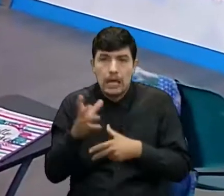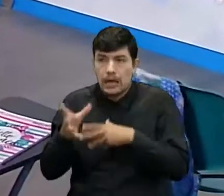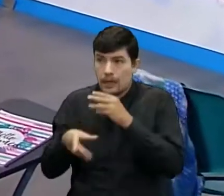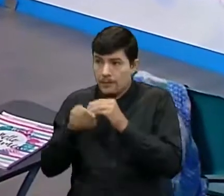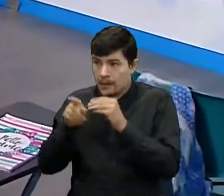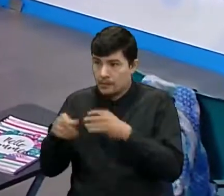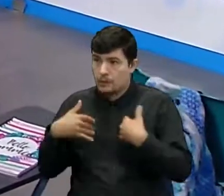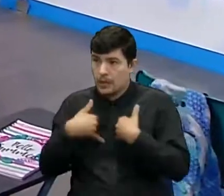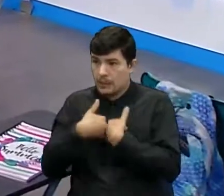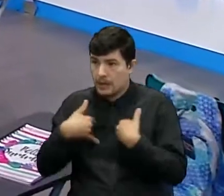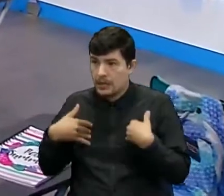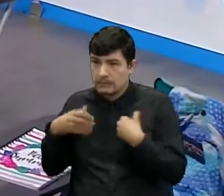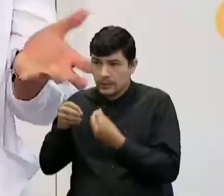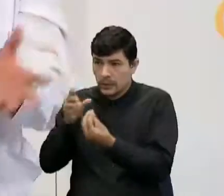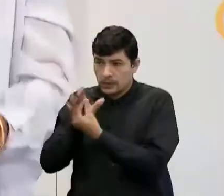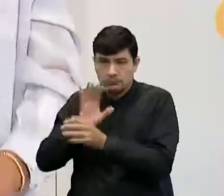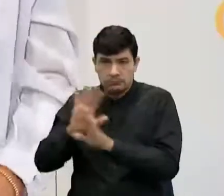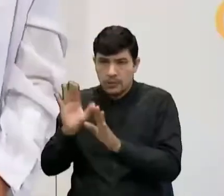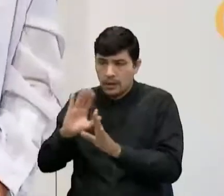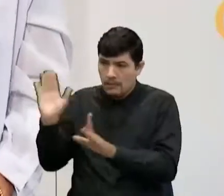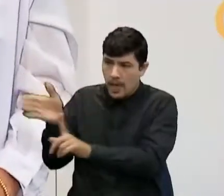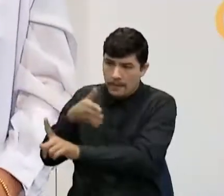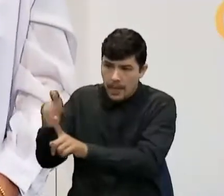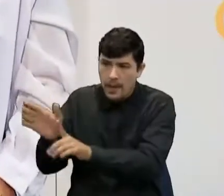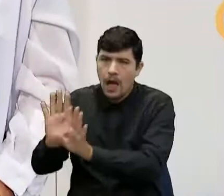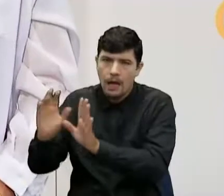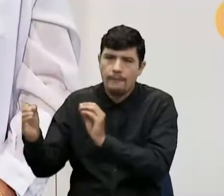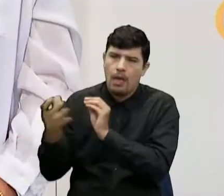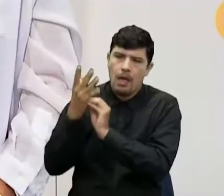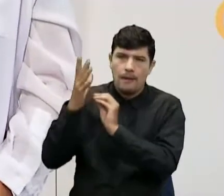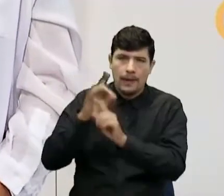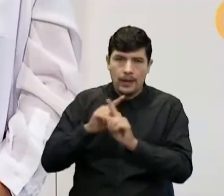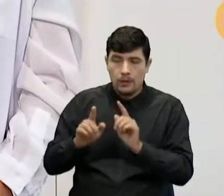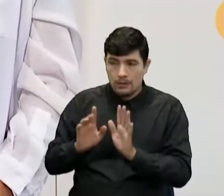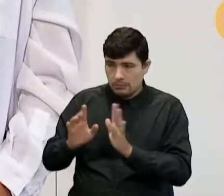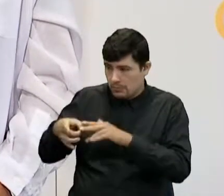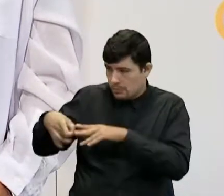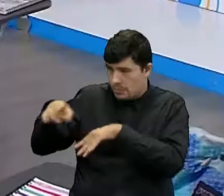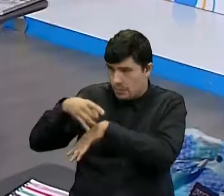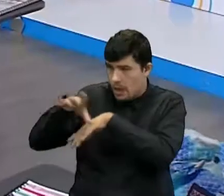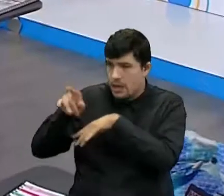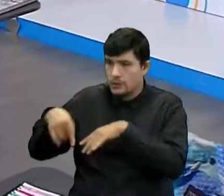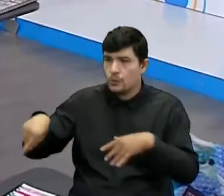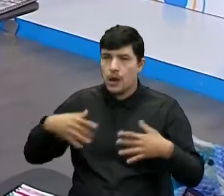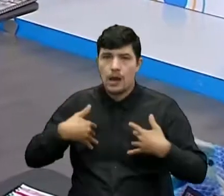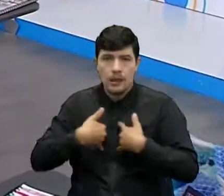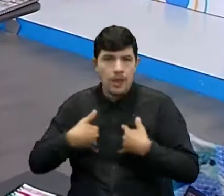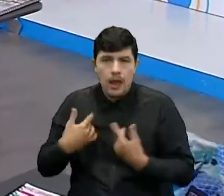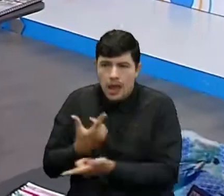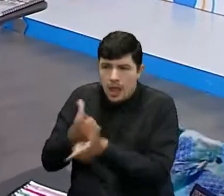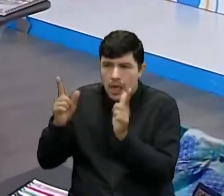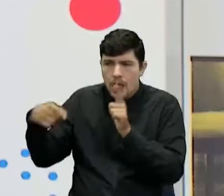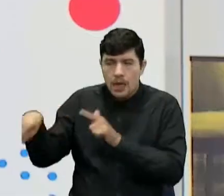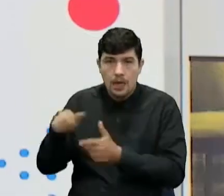agresivos Si usted no Pues obviamente no los agrede Exacto Entonces es muy importante Miren los animales También son seres vivos